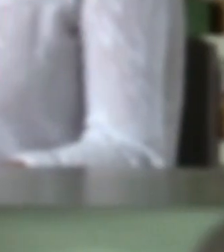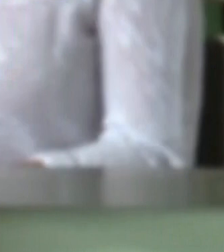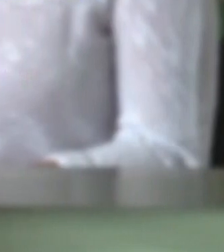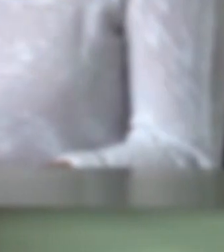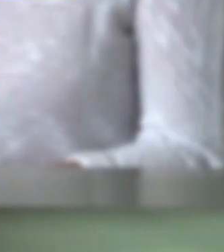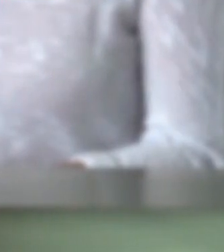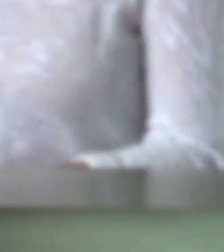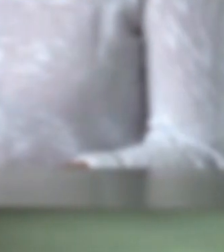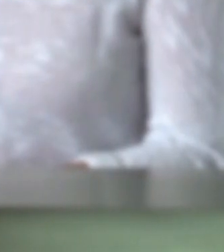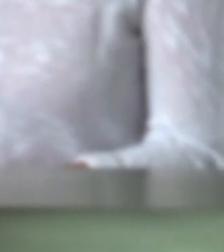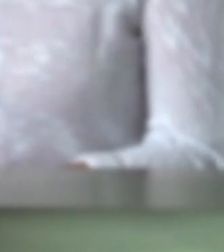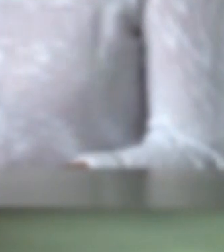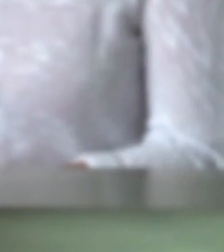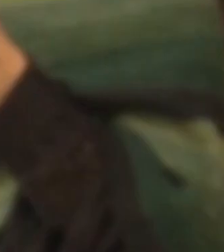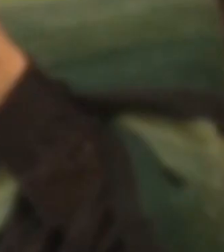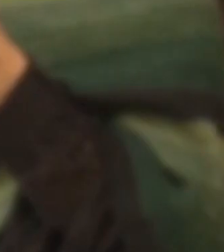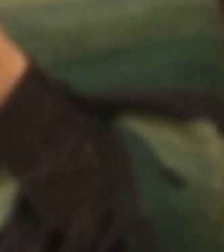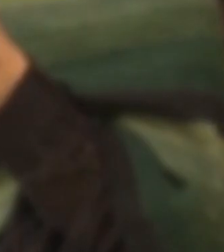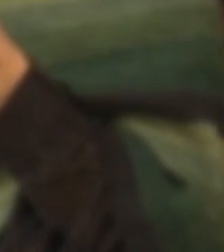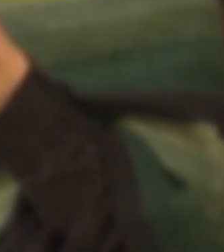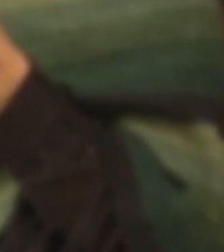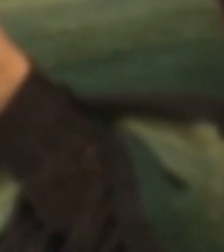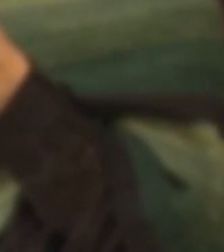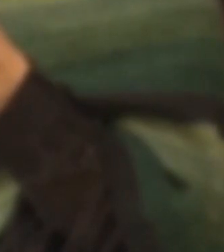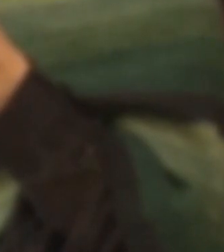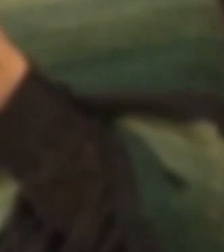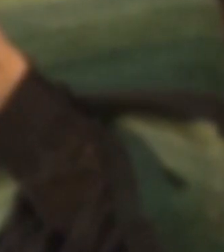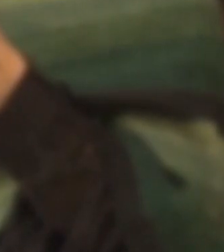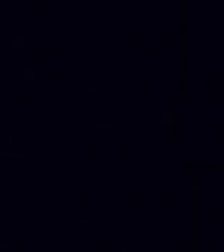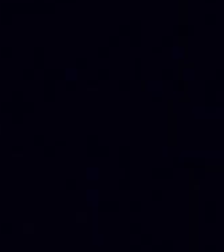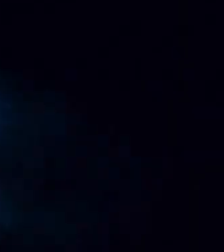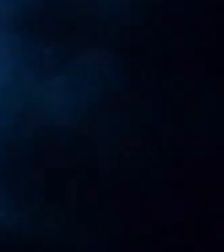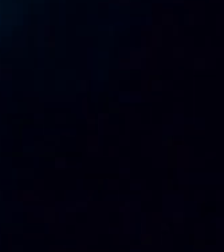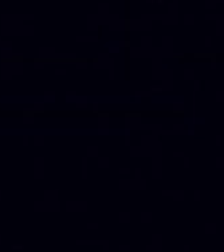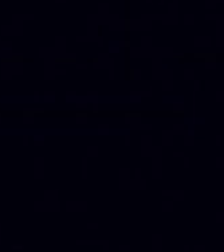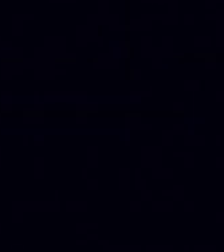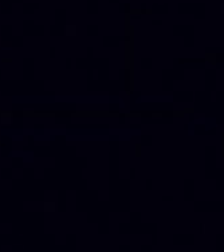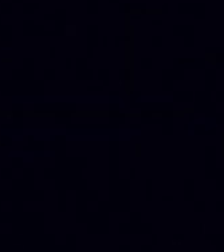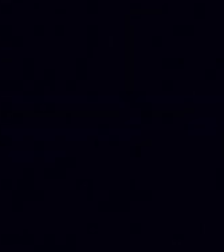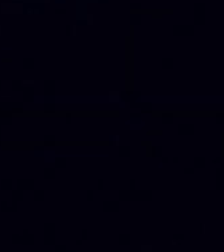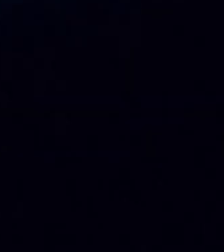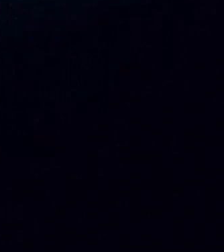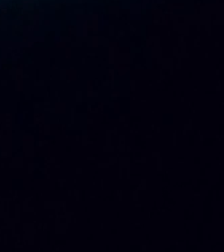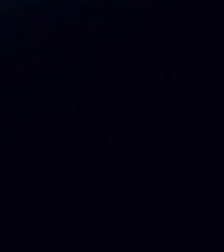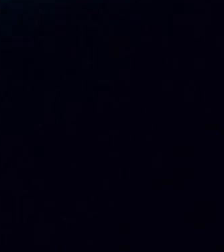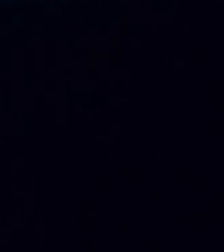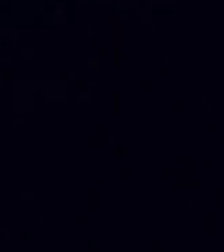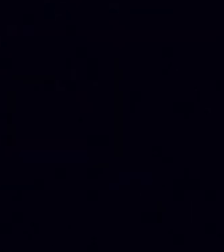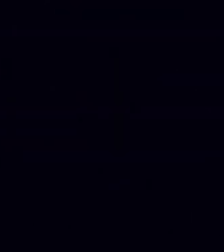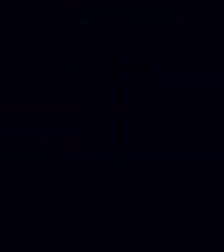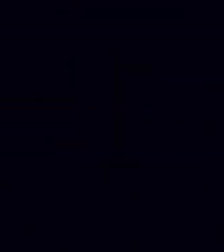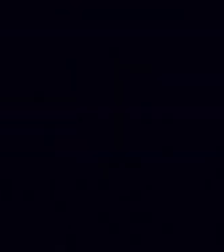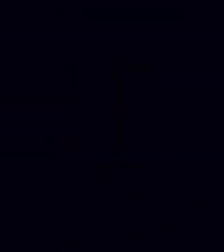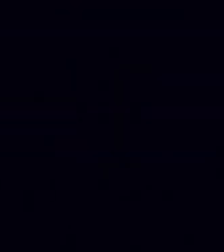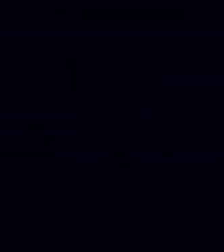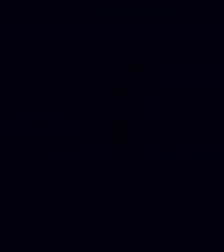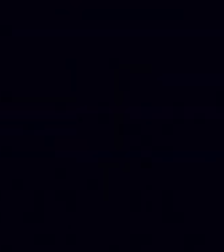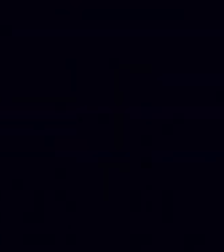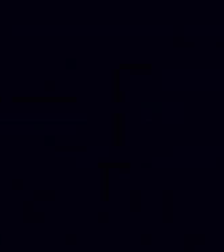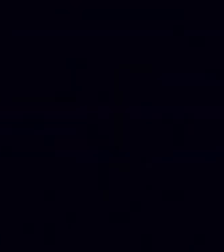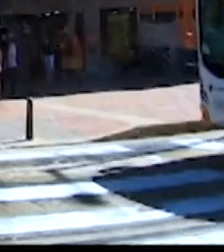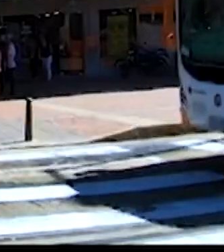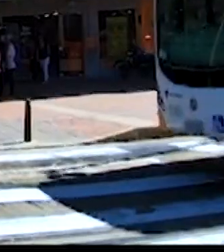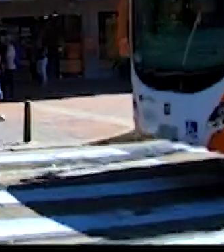domingos a las 12 mediodía, con repetición los lunes a las 11 de la noche, solo en 13, Costa Rica